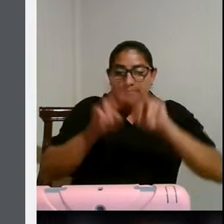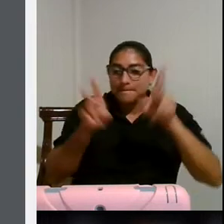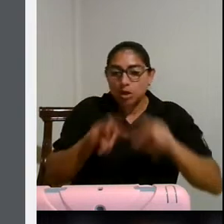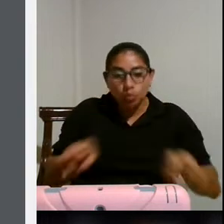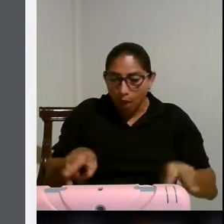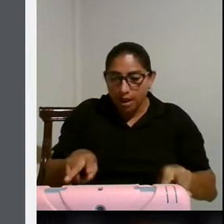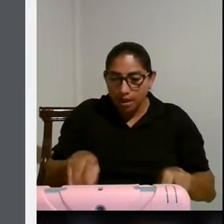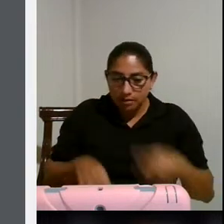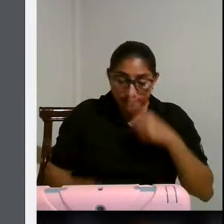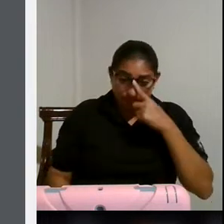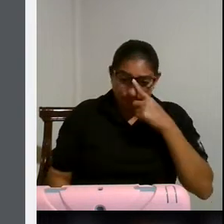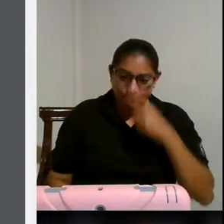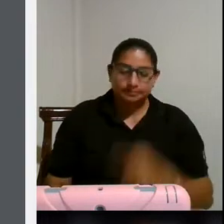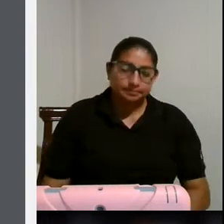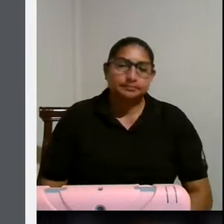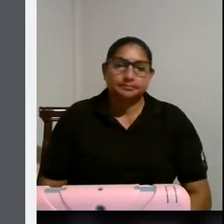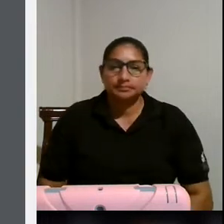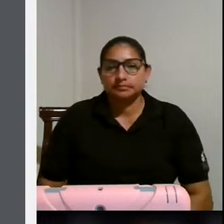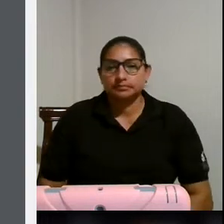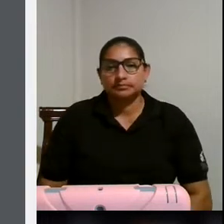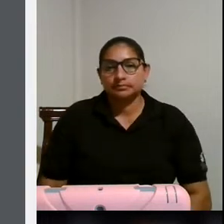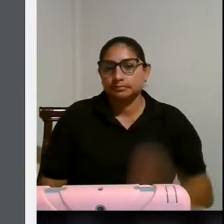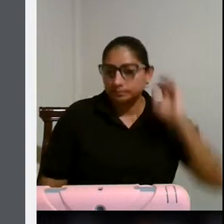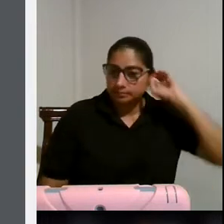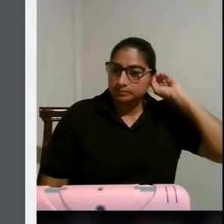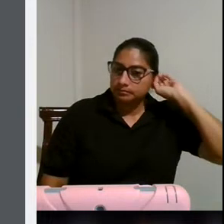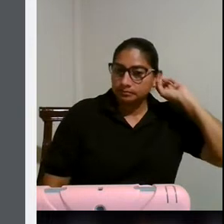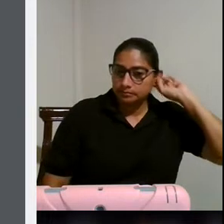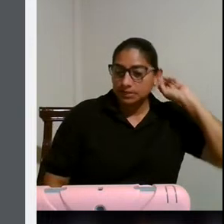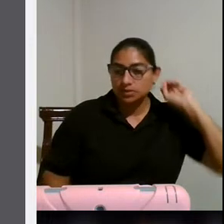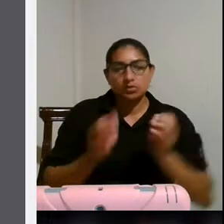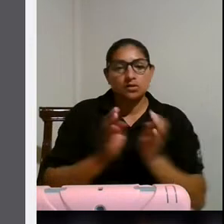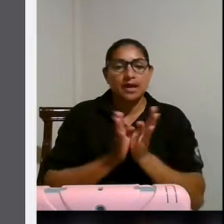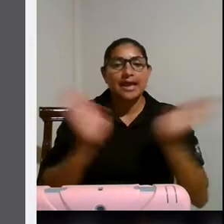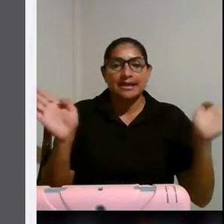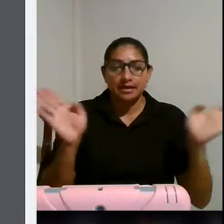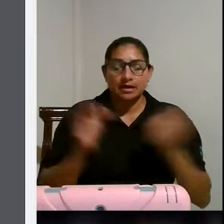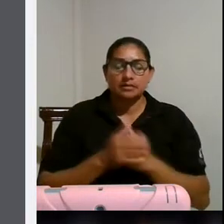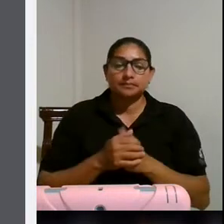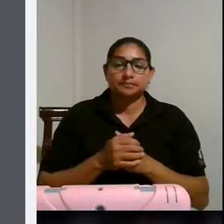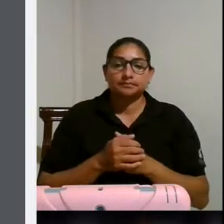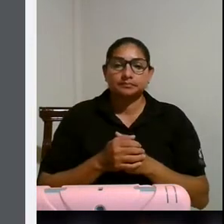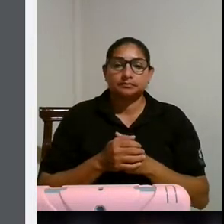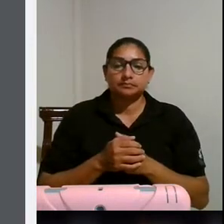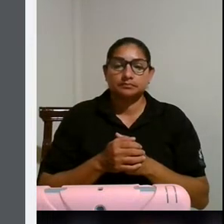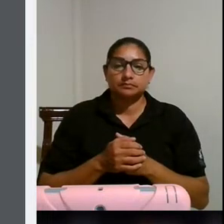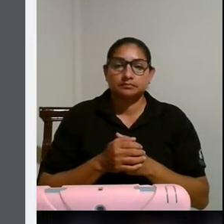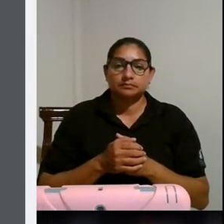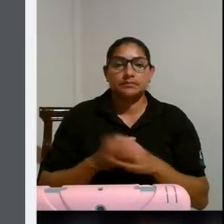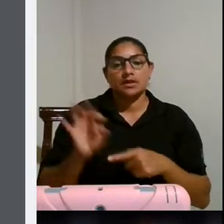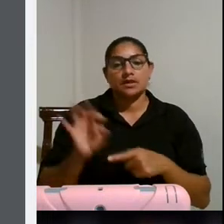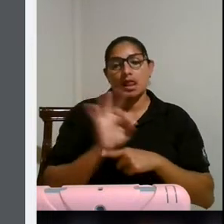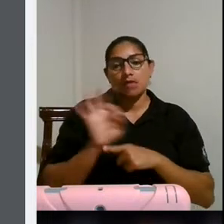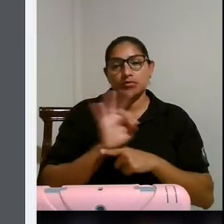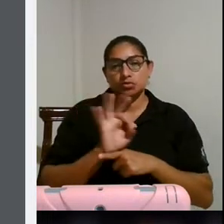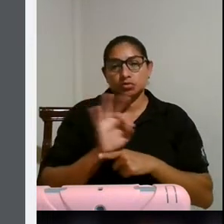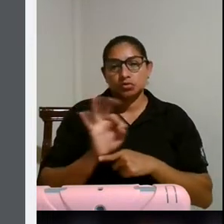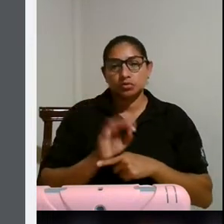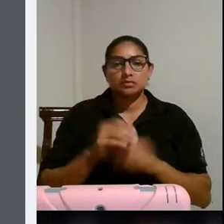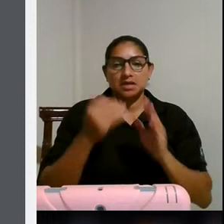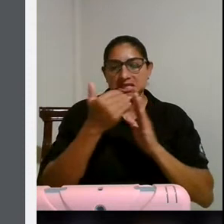forma general. Si hay casos puntuales, sustituimos el valorcito en la función derivada.